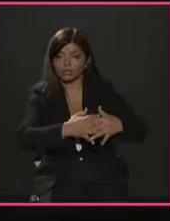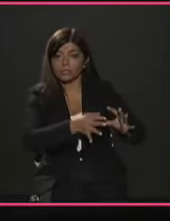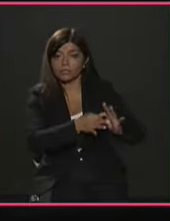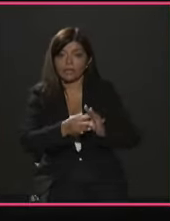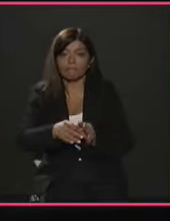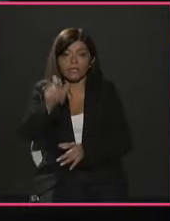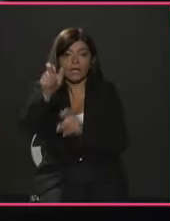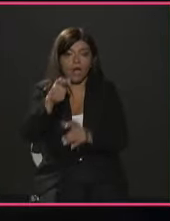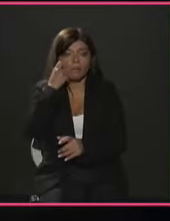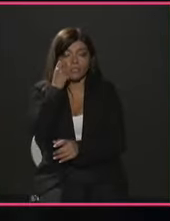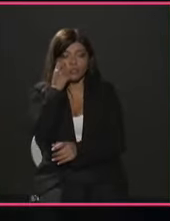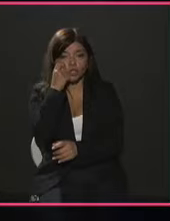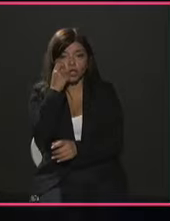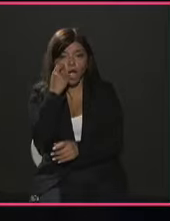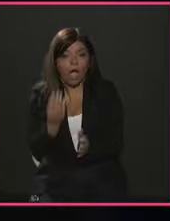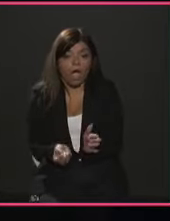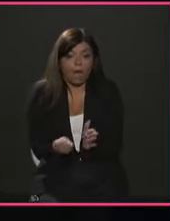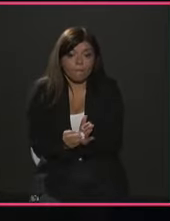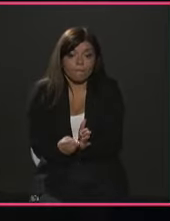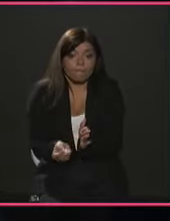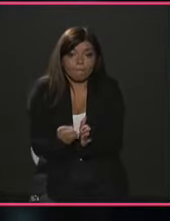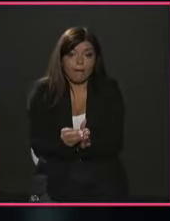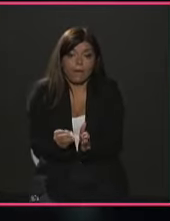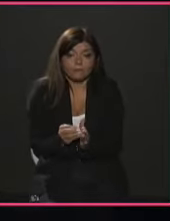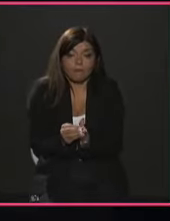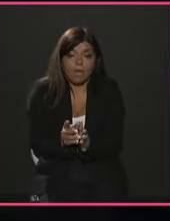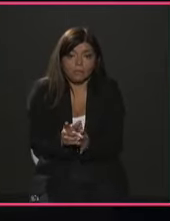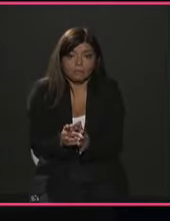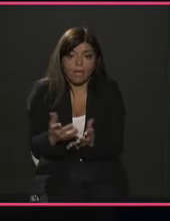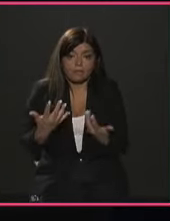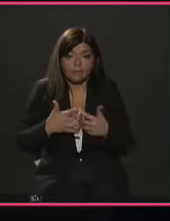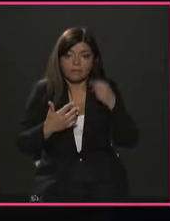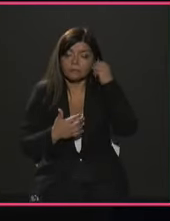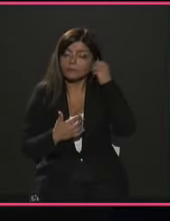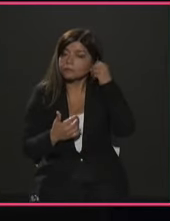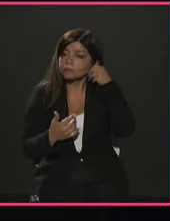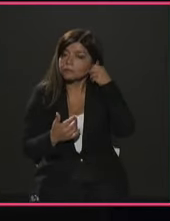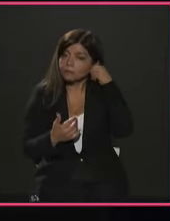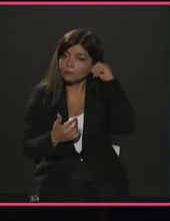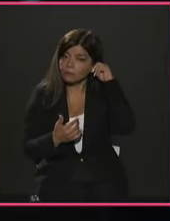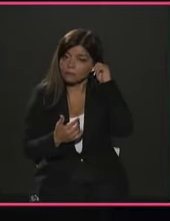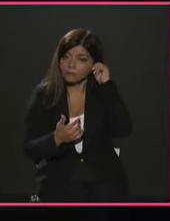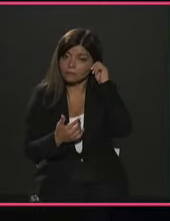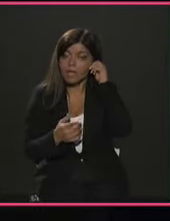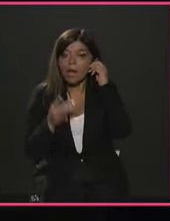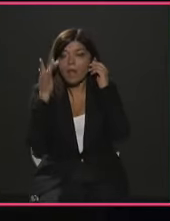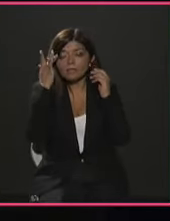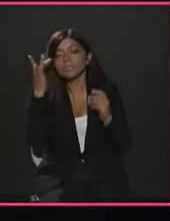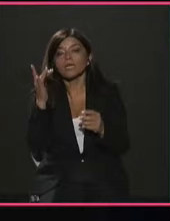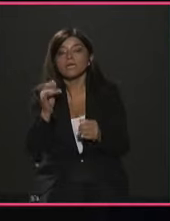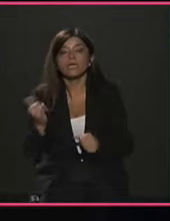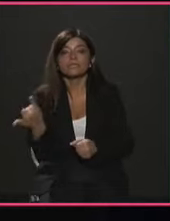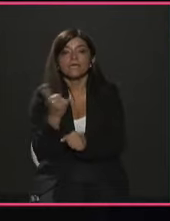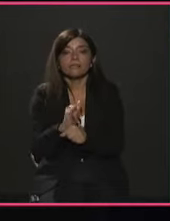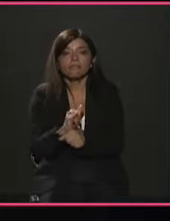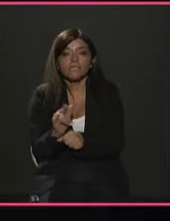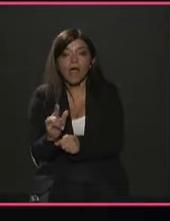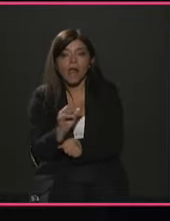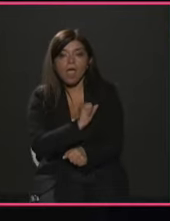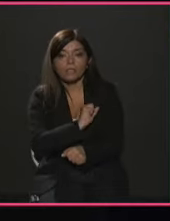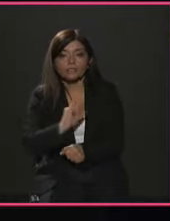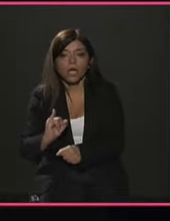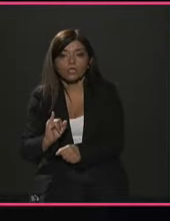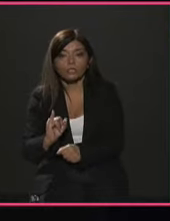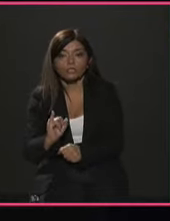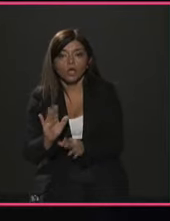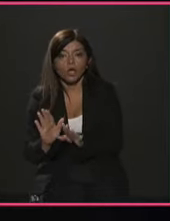que los humanos están aumentando lo que trae las máquinas Y esto es lo que la Inteligencia artificial no es